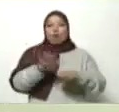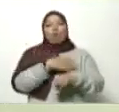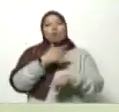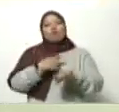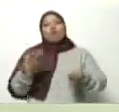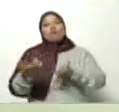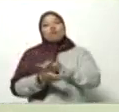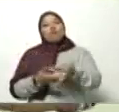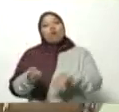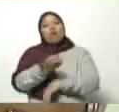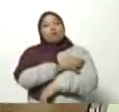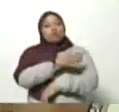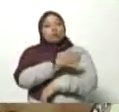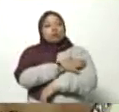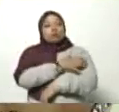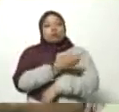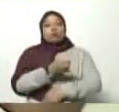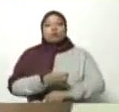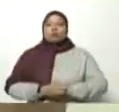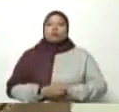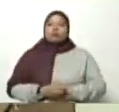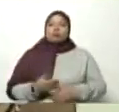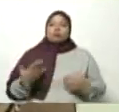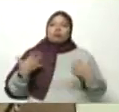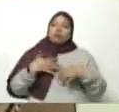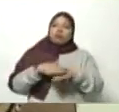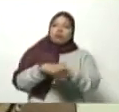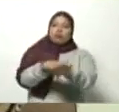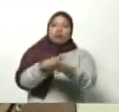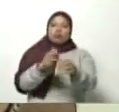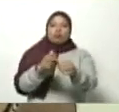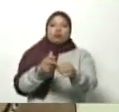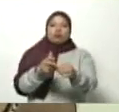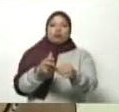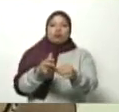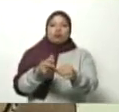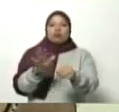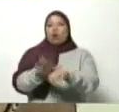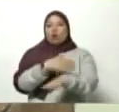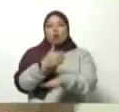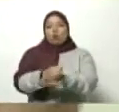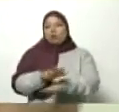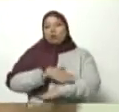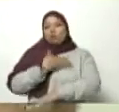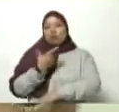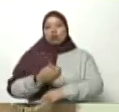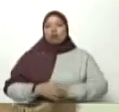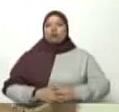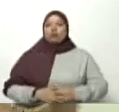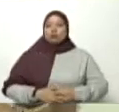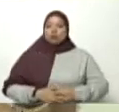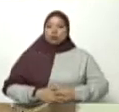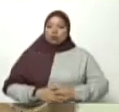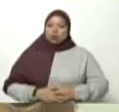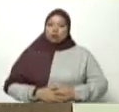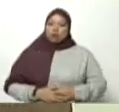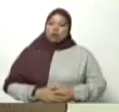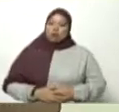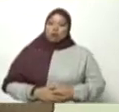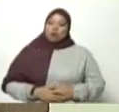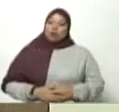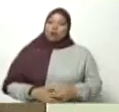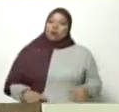de la oposición y ellos no se incluyen en esa culpa, nosotros vamos aquí, ¿ves?,